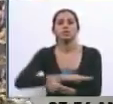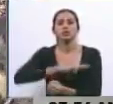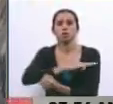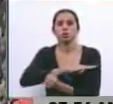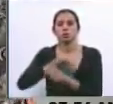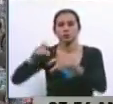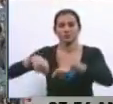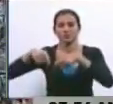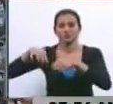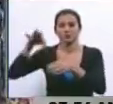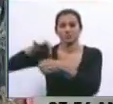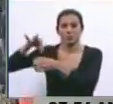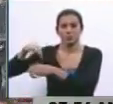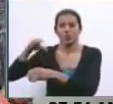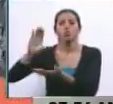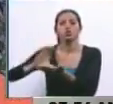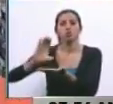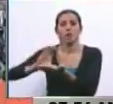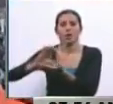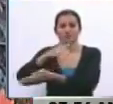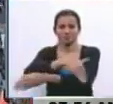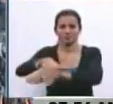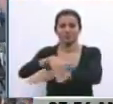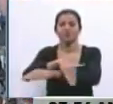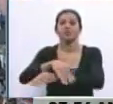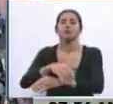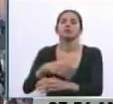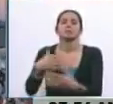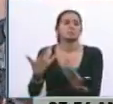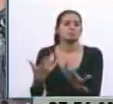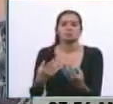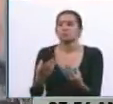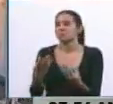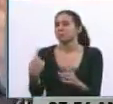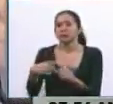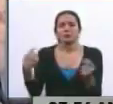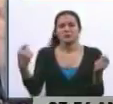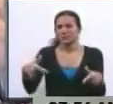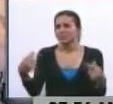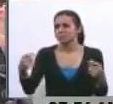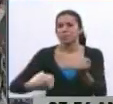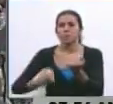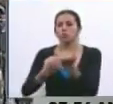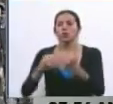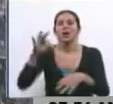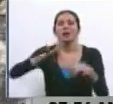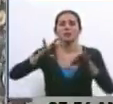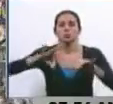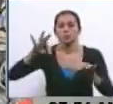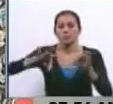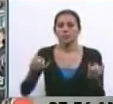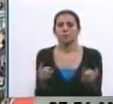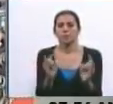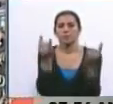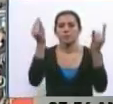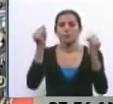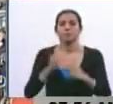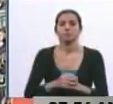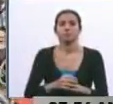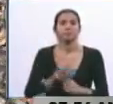producción urbana, y por supuesto todos los recursos que se le han inyectado a la agricultura. Con esas tres